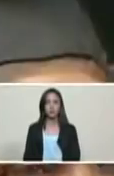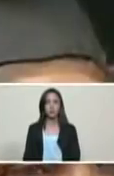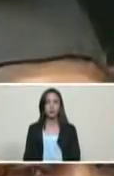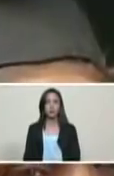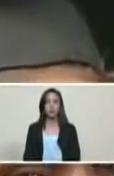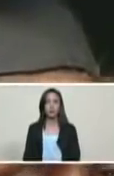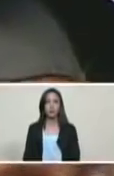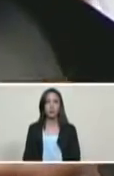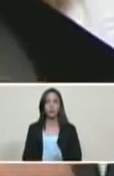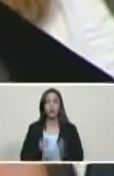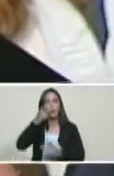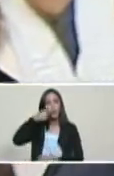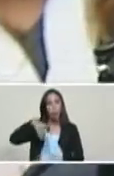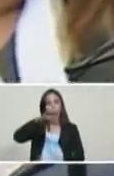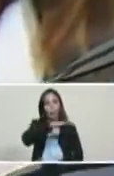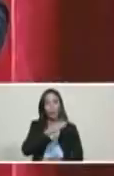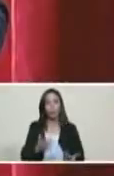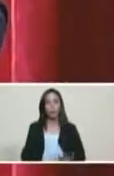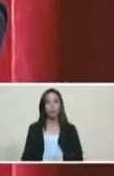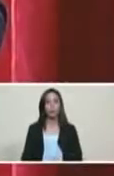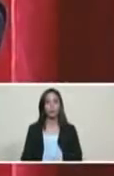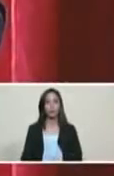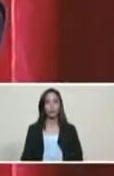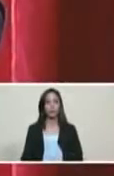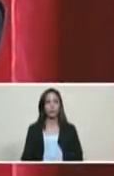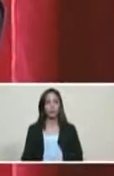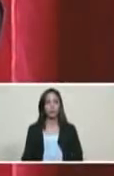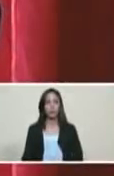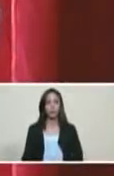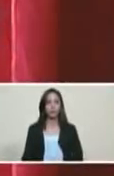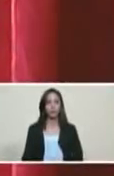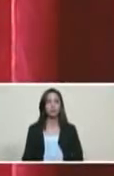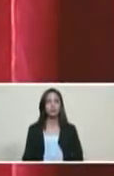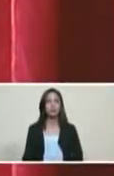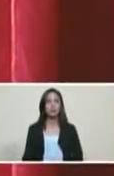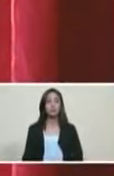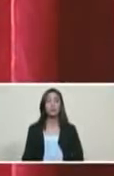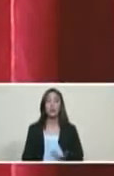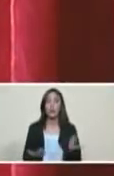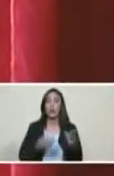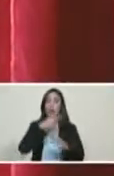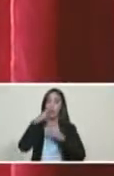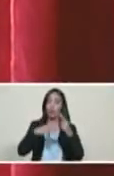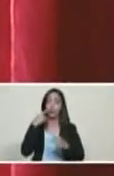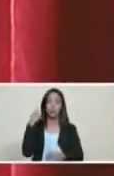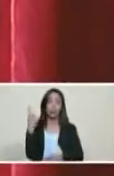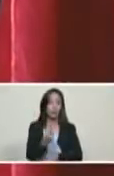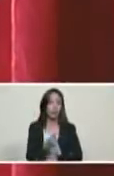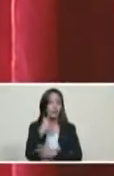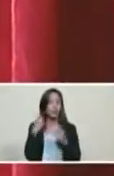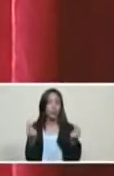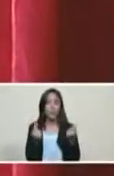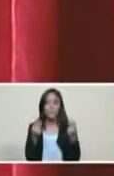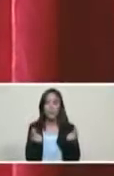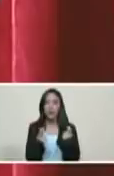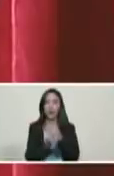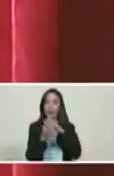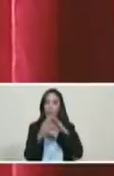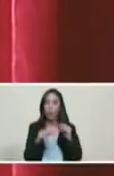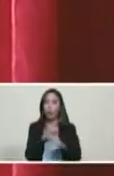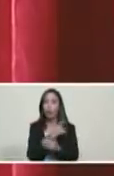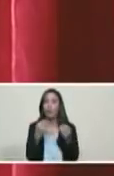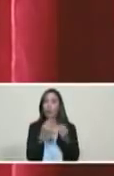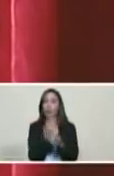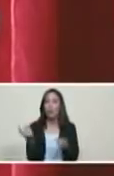a los pueblos. La revolución bolivariana debe cuidar el acceso a la